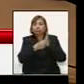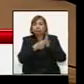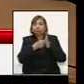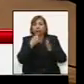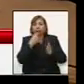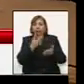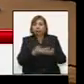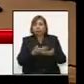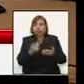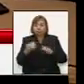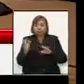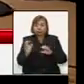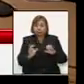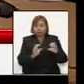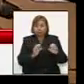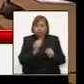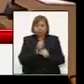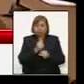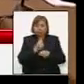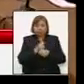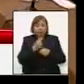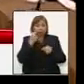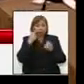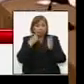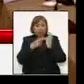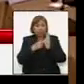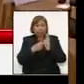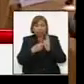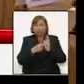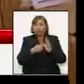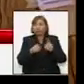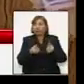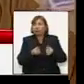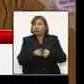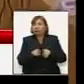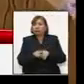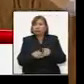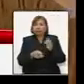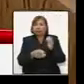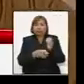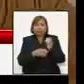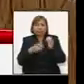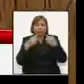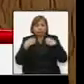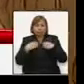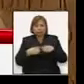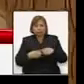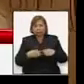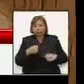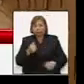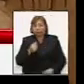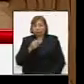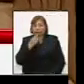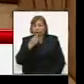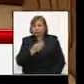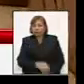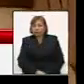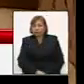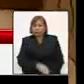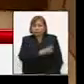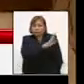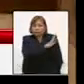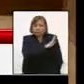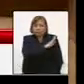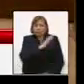diligencia que se iba a realizar, identificándose previamente como el doctor Amenaga.